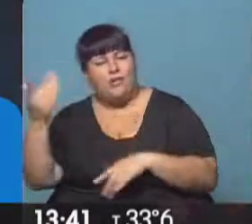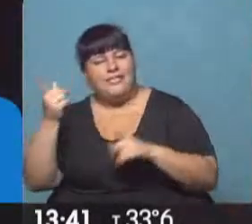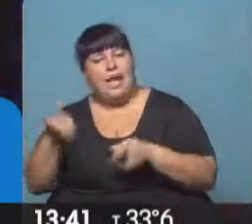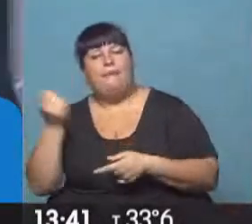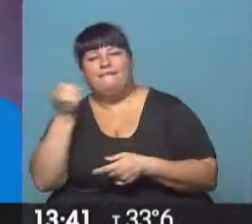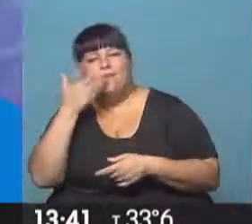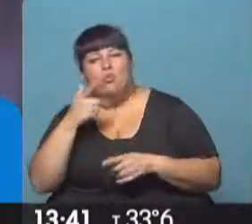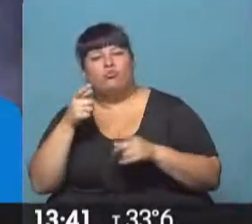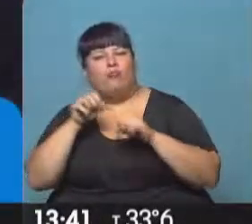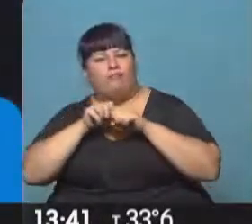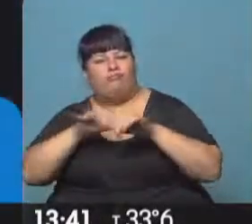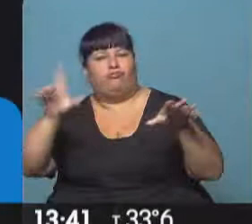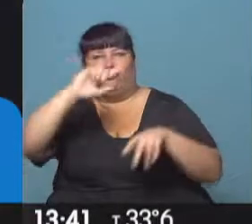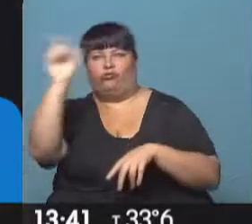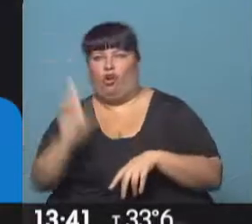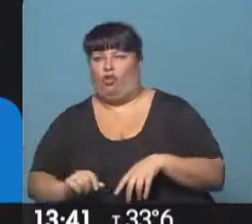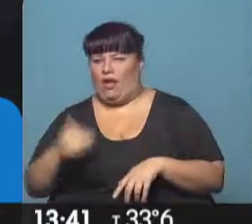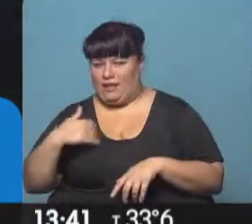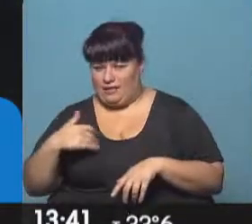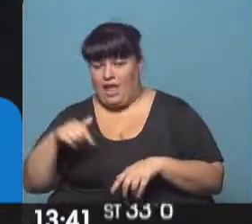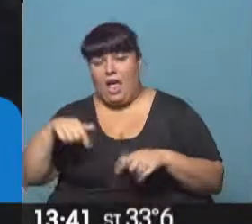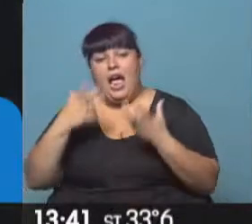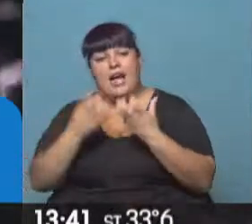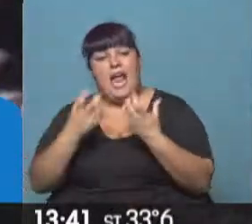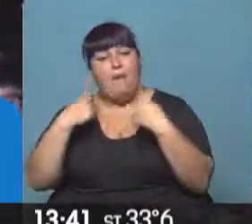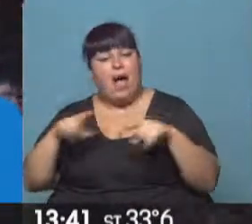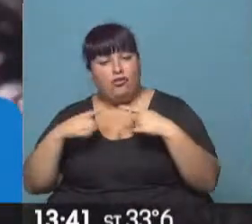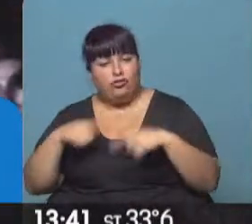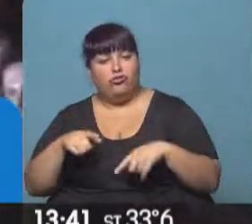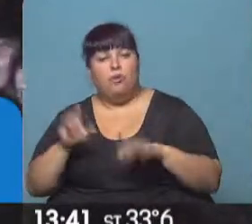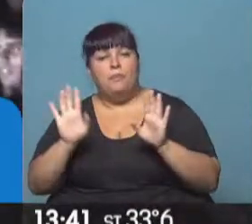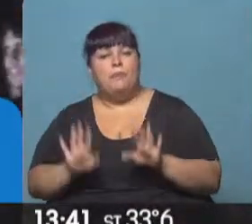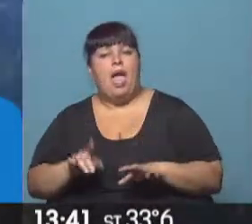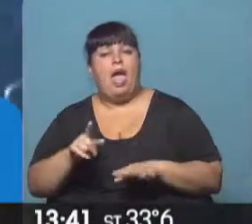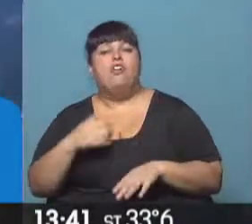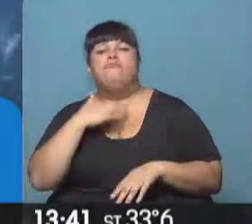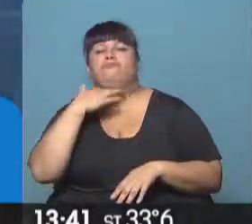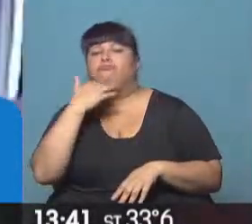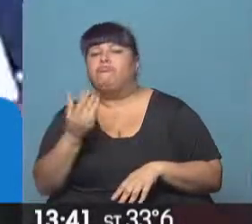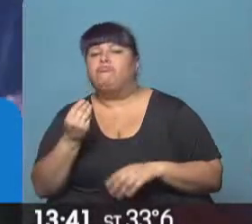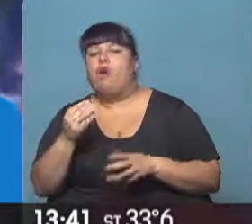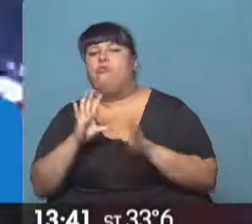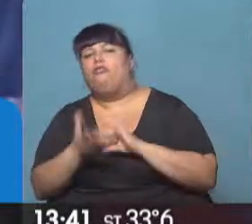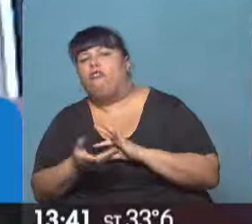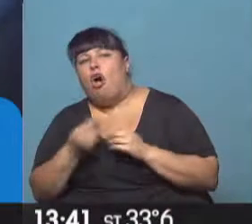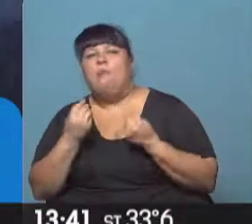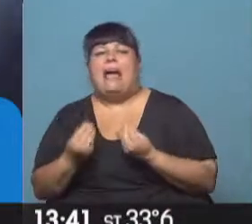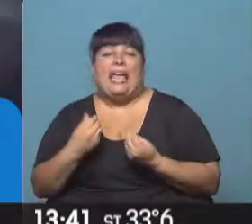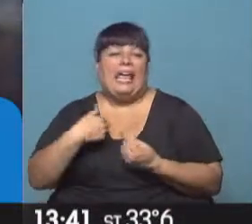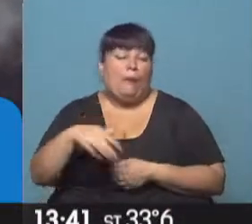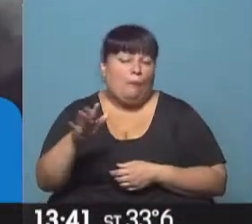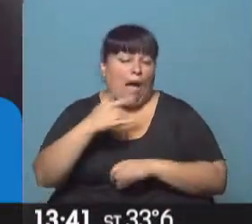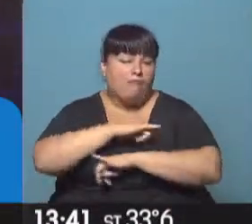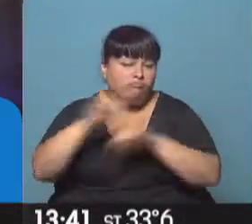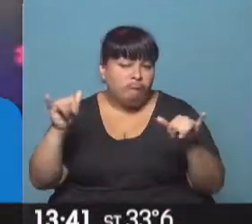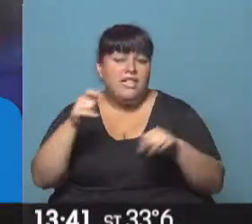tratamos de ir a todo el país. Mirá, estamos grabando canciones. No sabemos bien todavía en qué formato y de qué manera las vamos a dar a